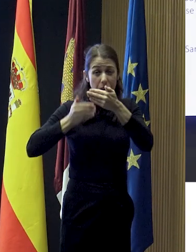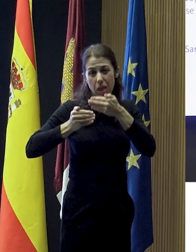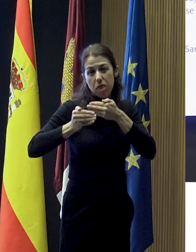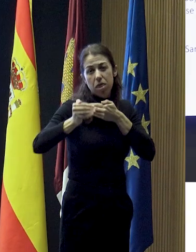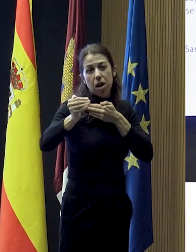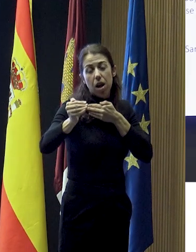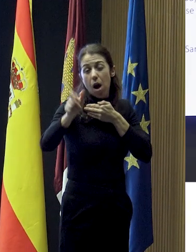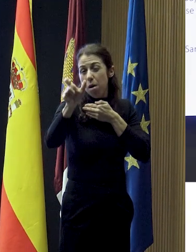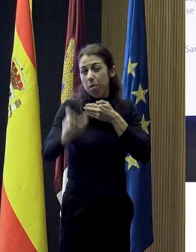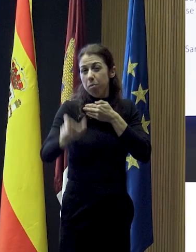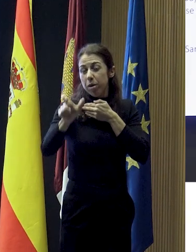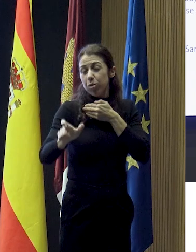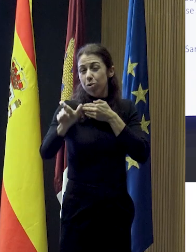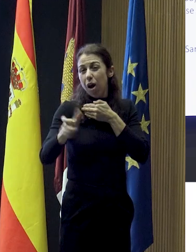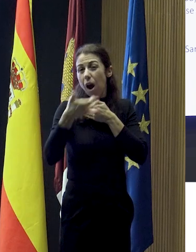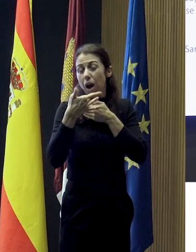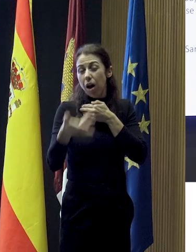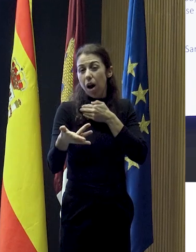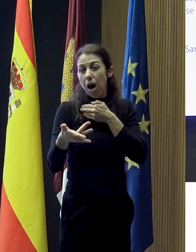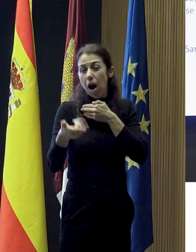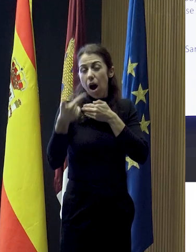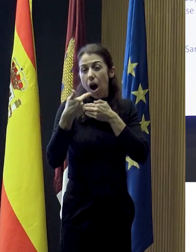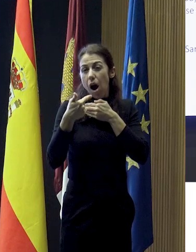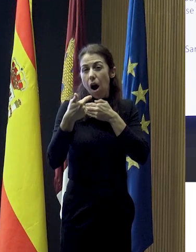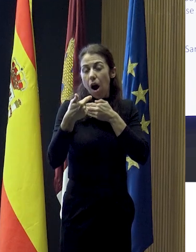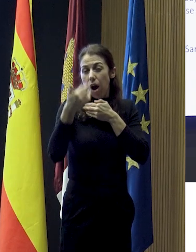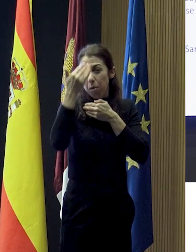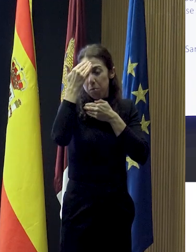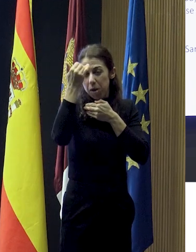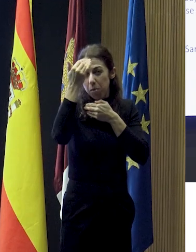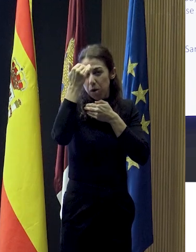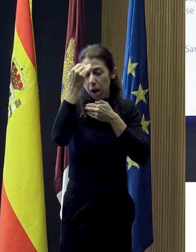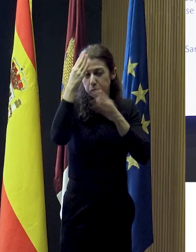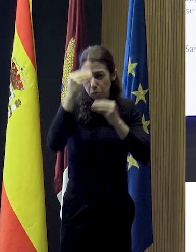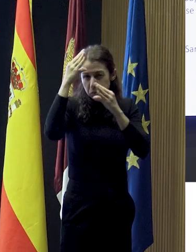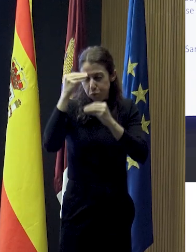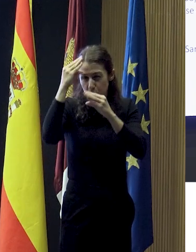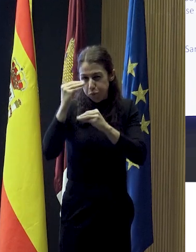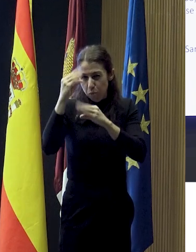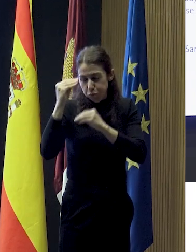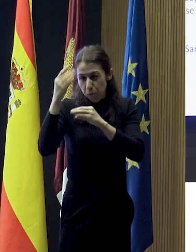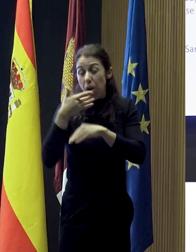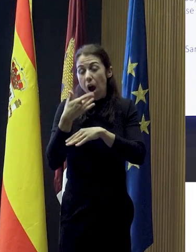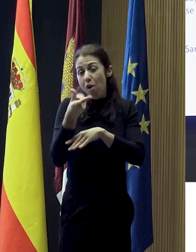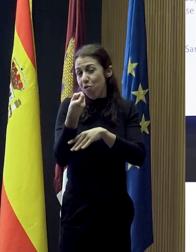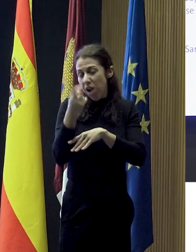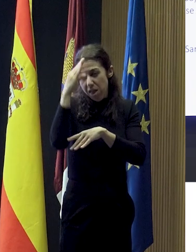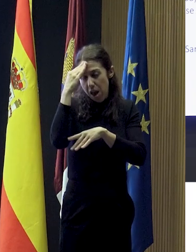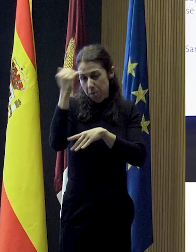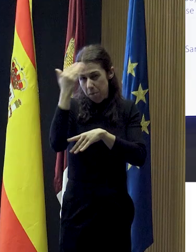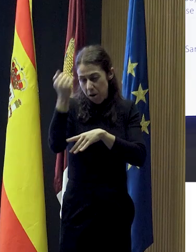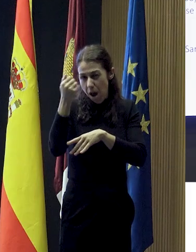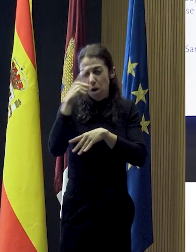adelante, este paciente presentaba una amnesia anterógrada severa. Amnesia, falta de memoria, falta